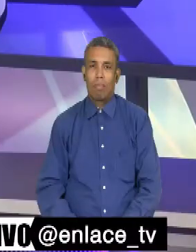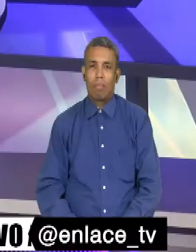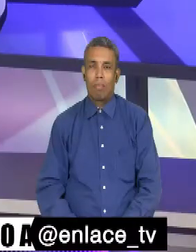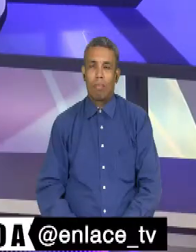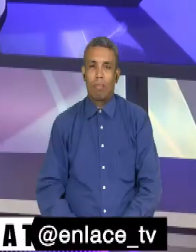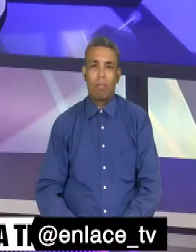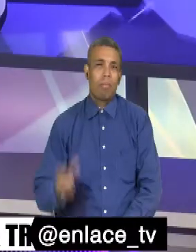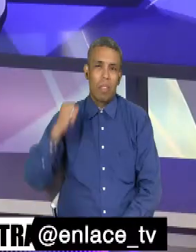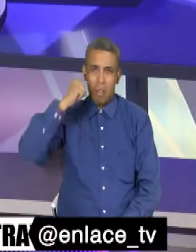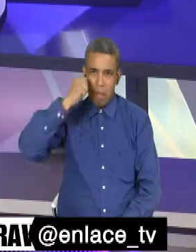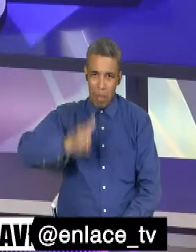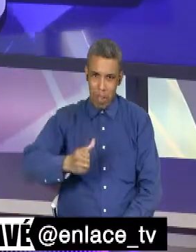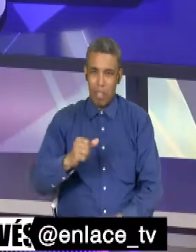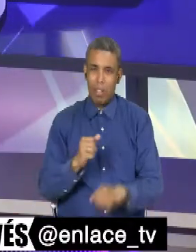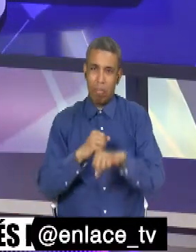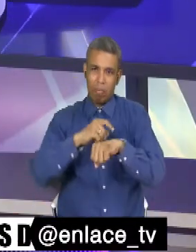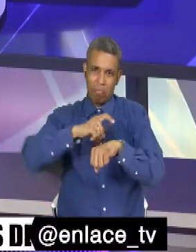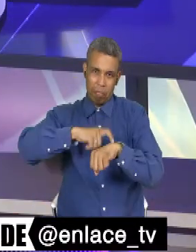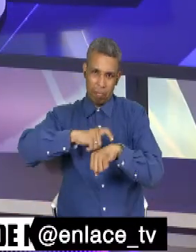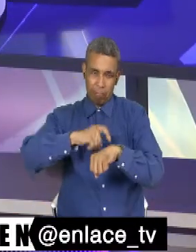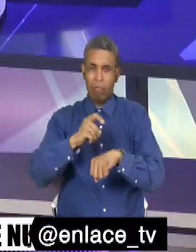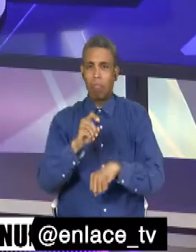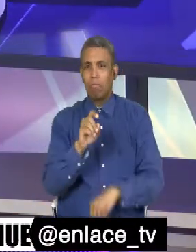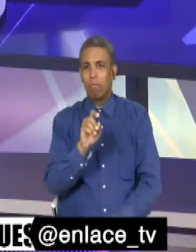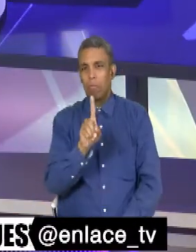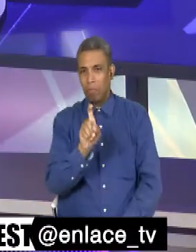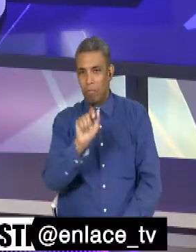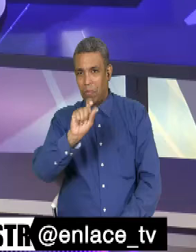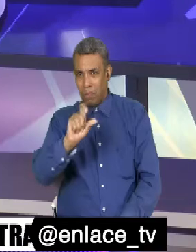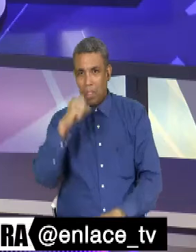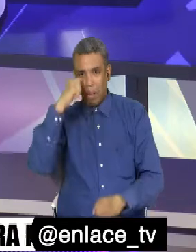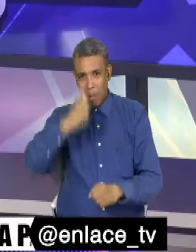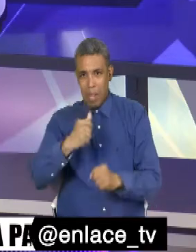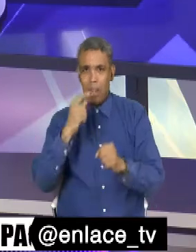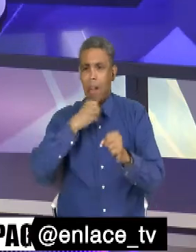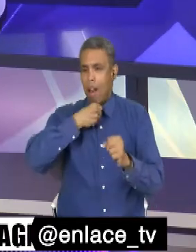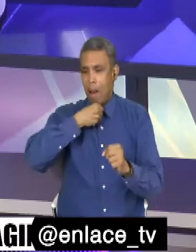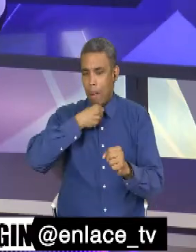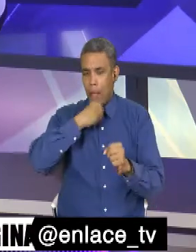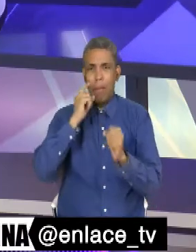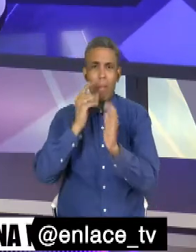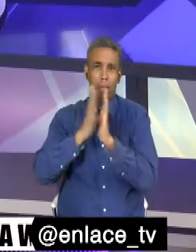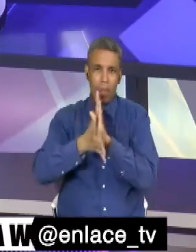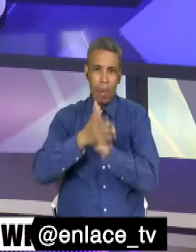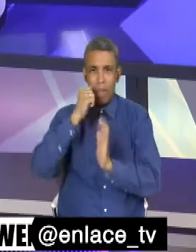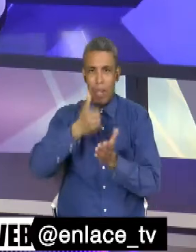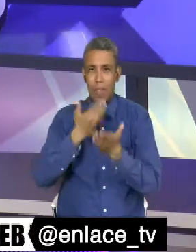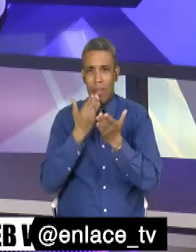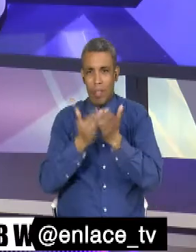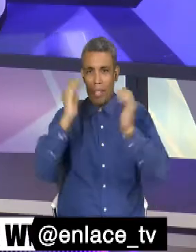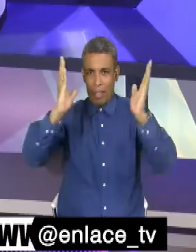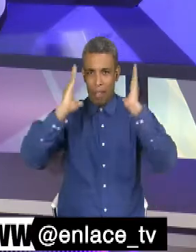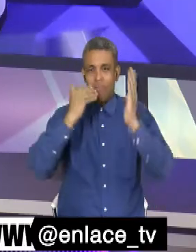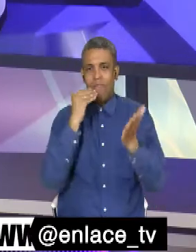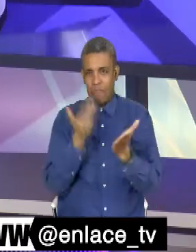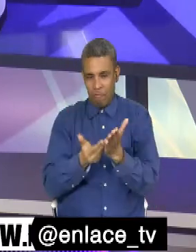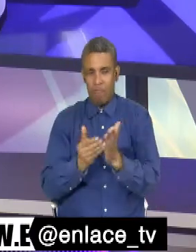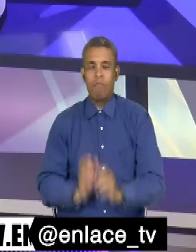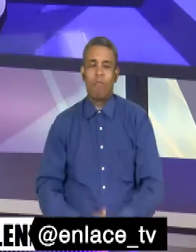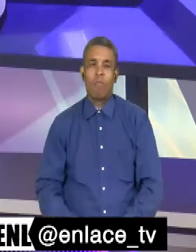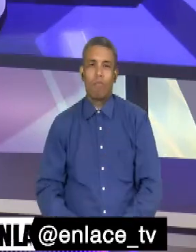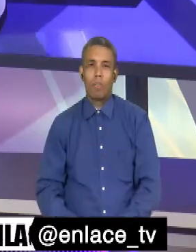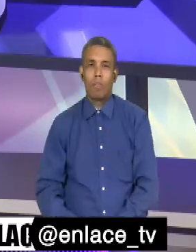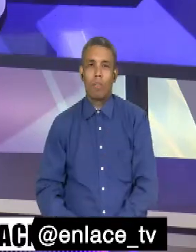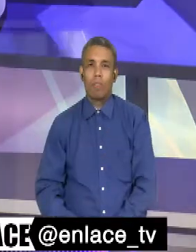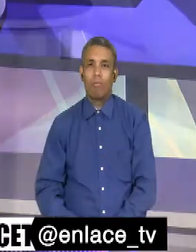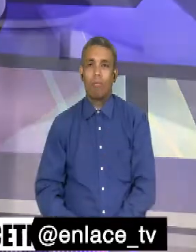los esperamos de nuevo en una emisión más del noticiero que usted quiere ver el fin de semana. Gracias a todos por la compañía y que tengan todos una feliz noche.